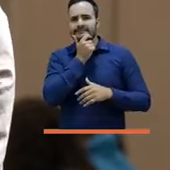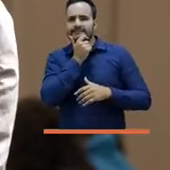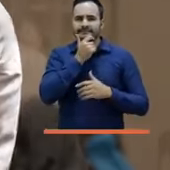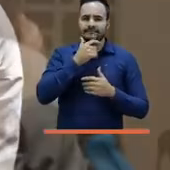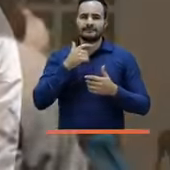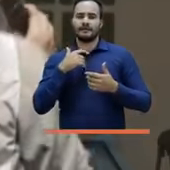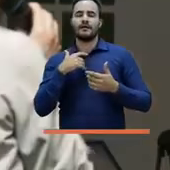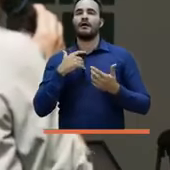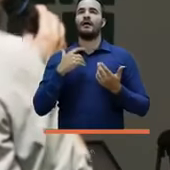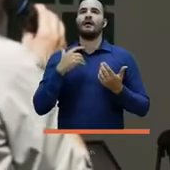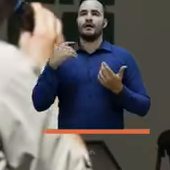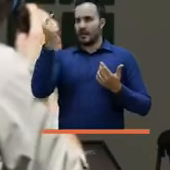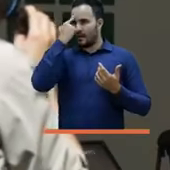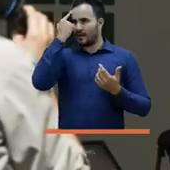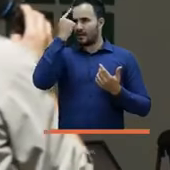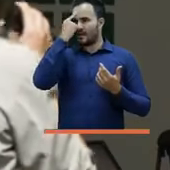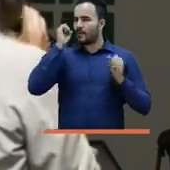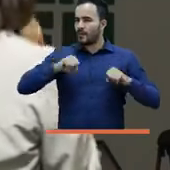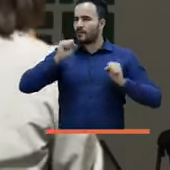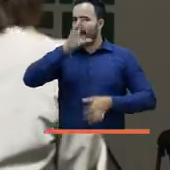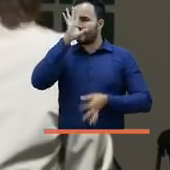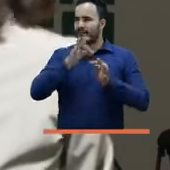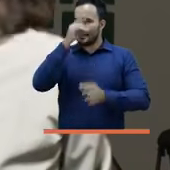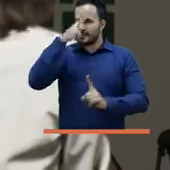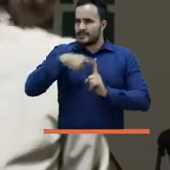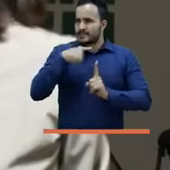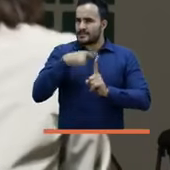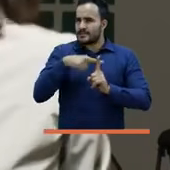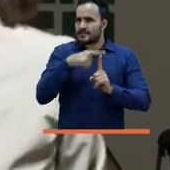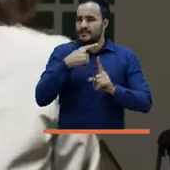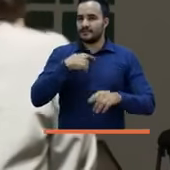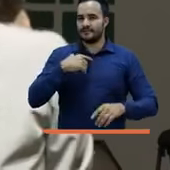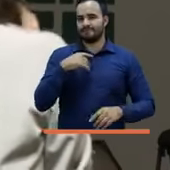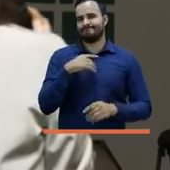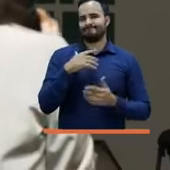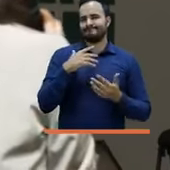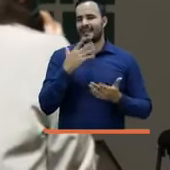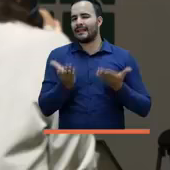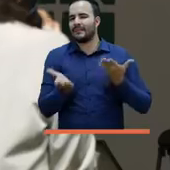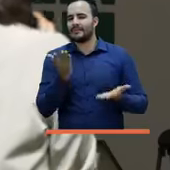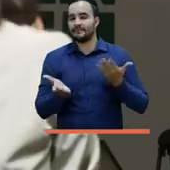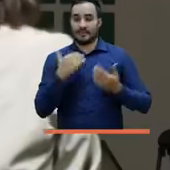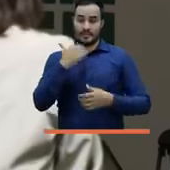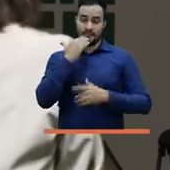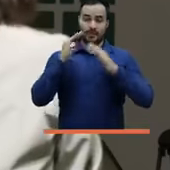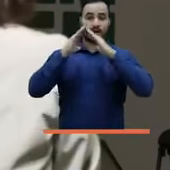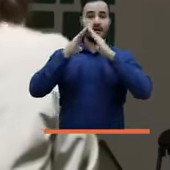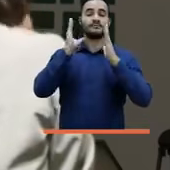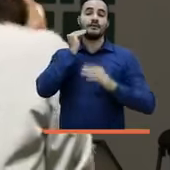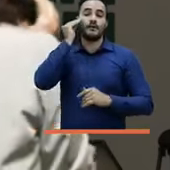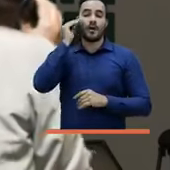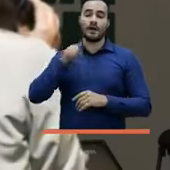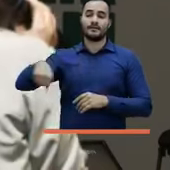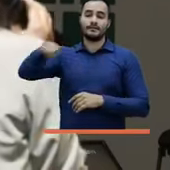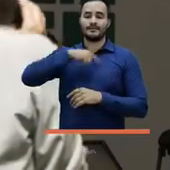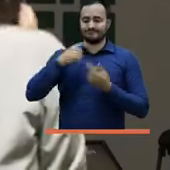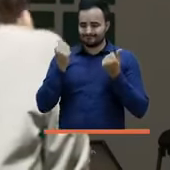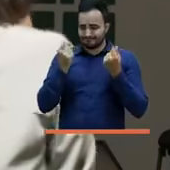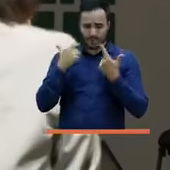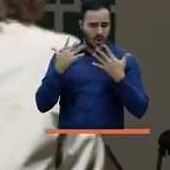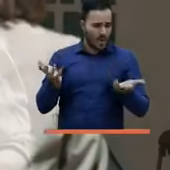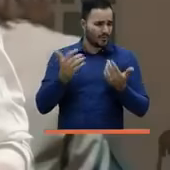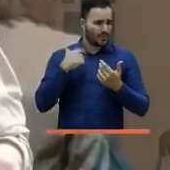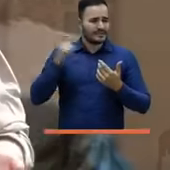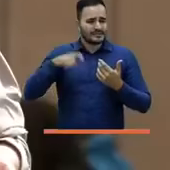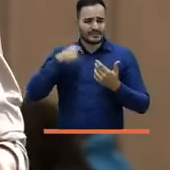tú puedes piénsalo y vas a salir adelante porque es que si hay una familia que está resolviendo sus necesidades básicas y no tenemos una